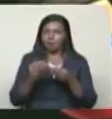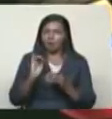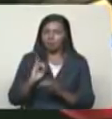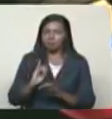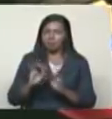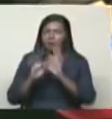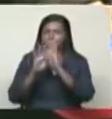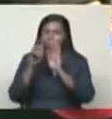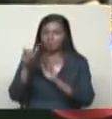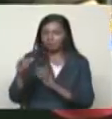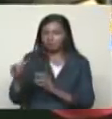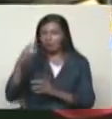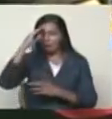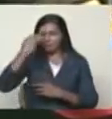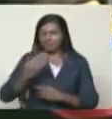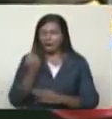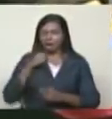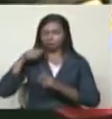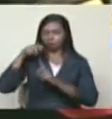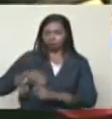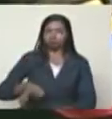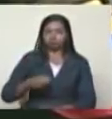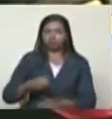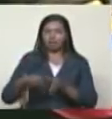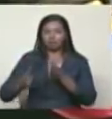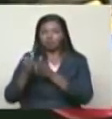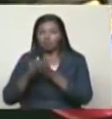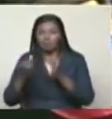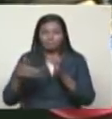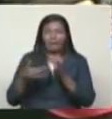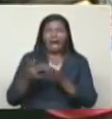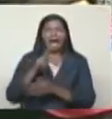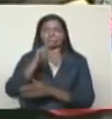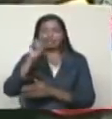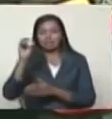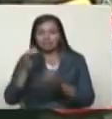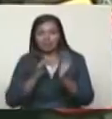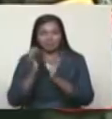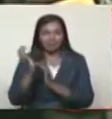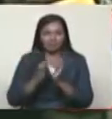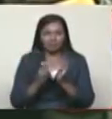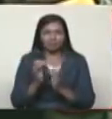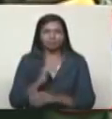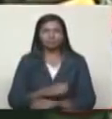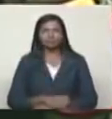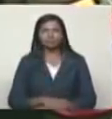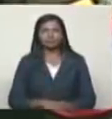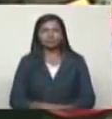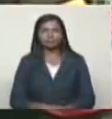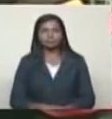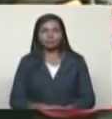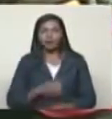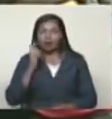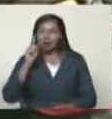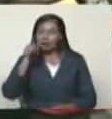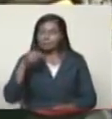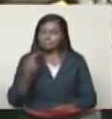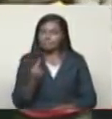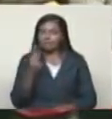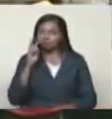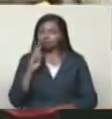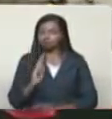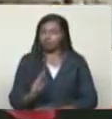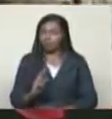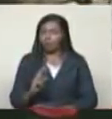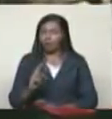efectivos militares por derrotar el golpe de estado del pasado 30 de abril y que además dan una